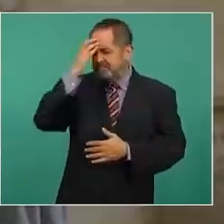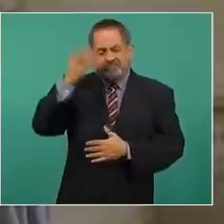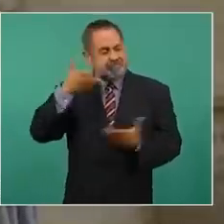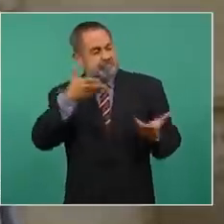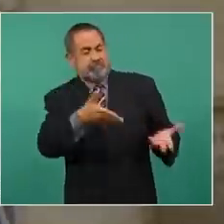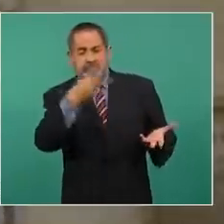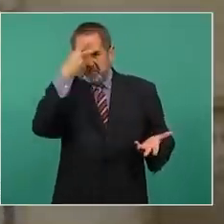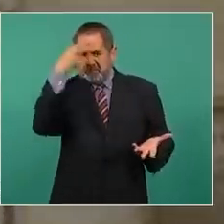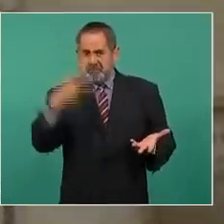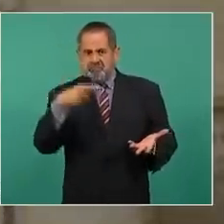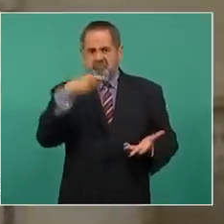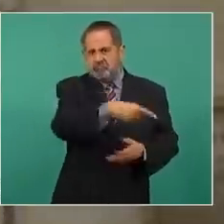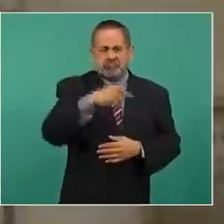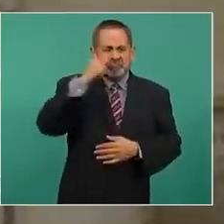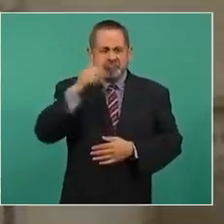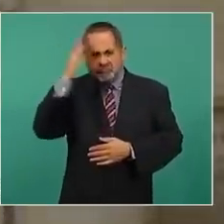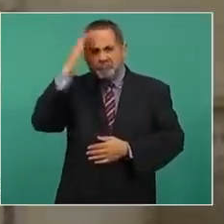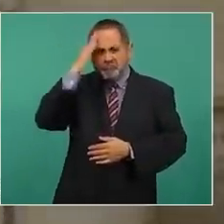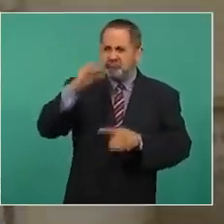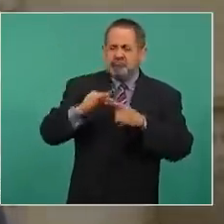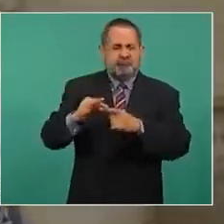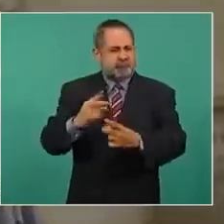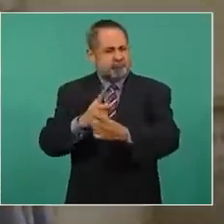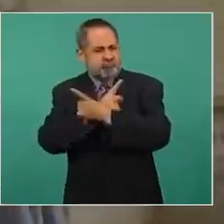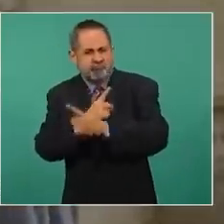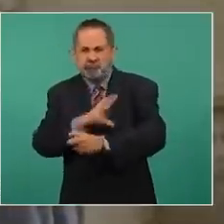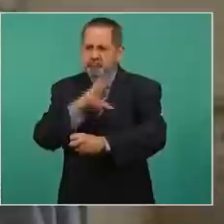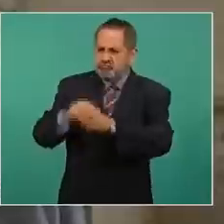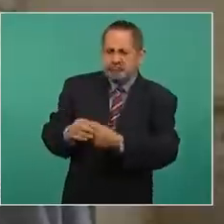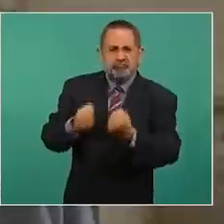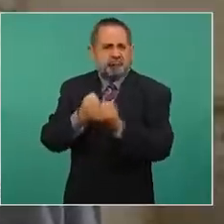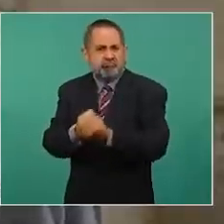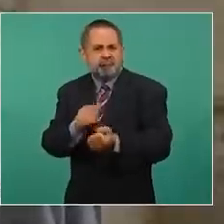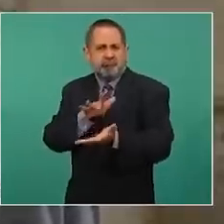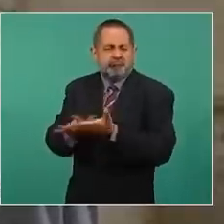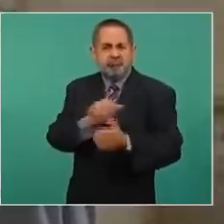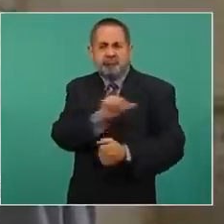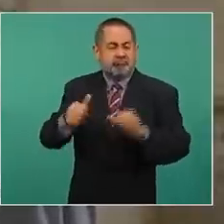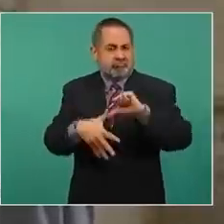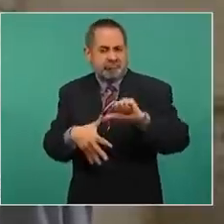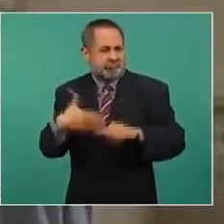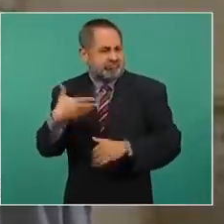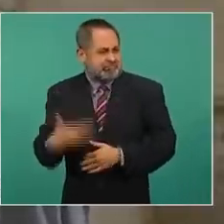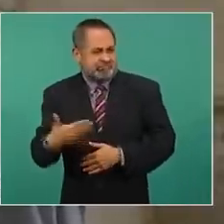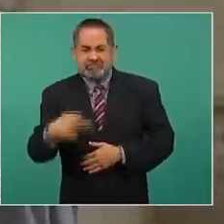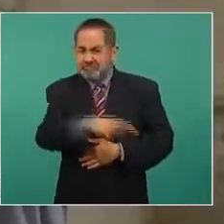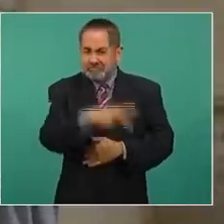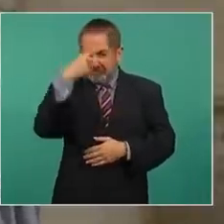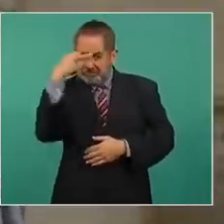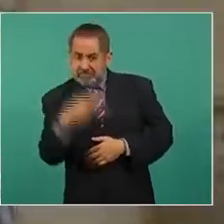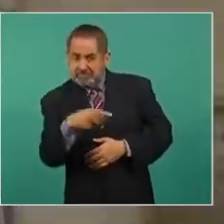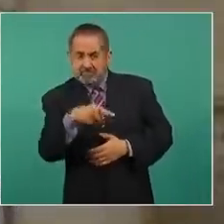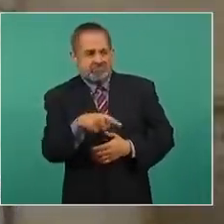su liderasgo basado en valores en toda latinoamérica y su compromiso con el